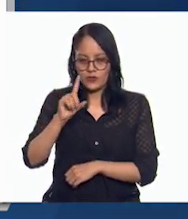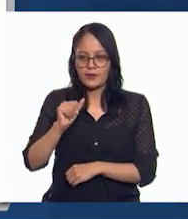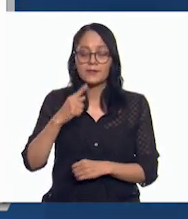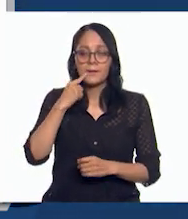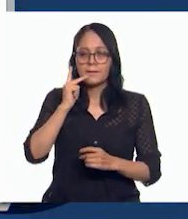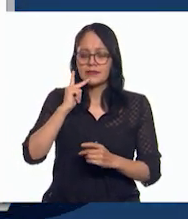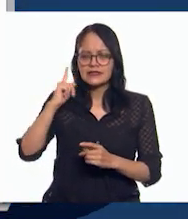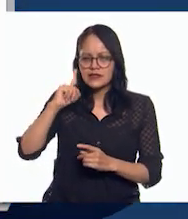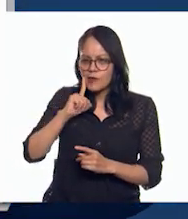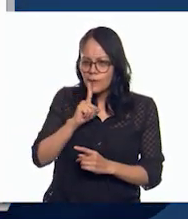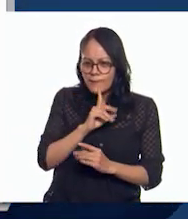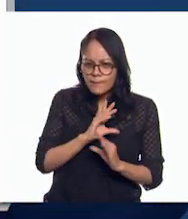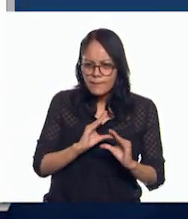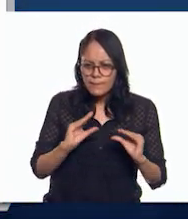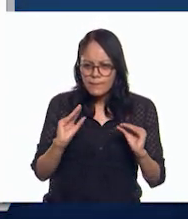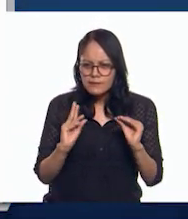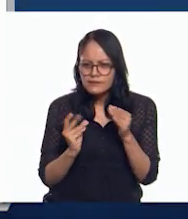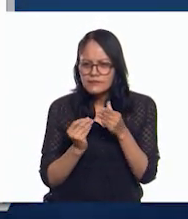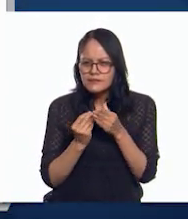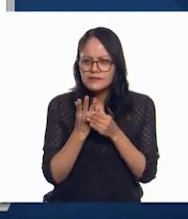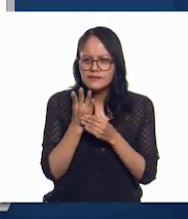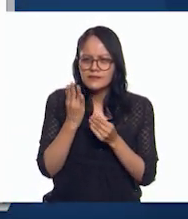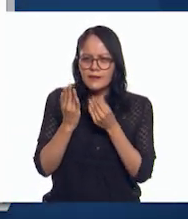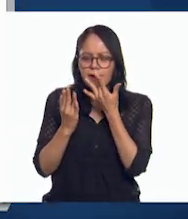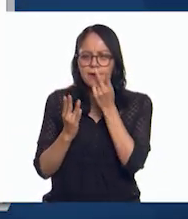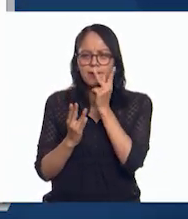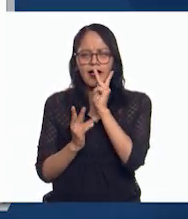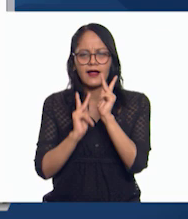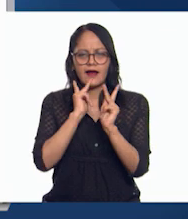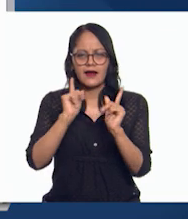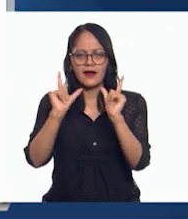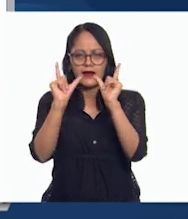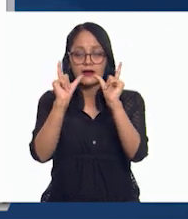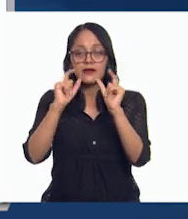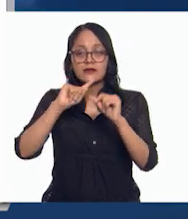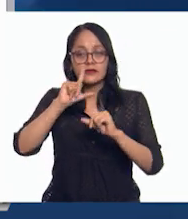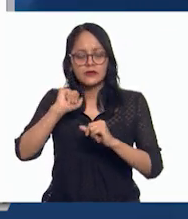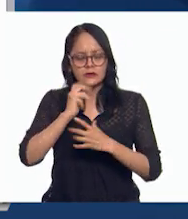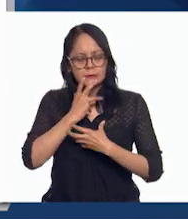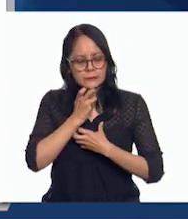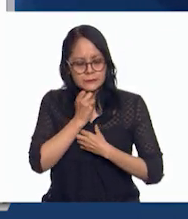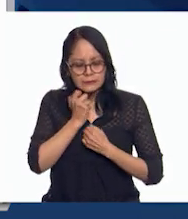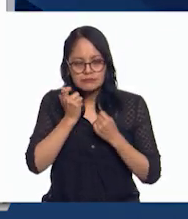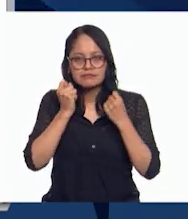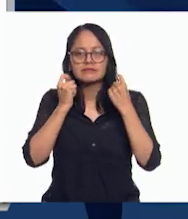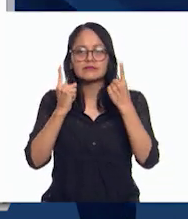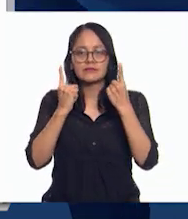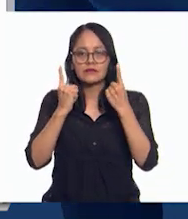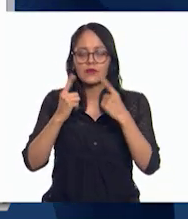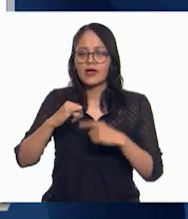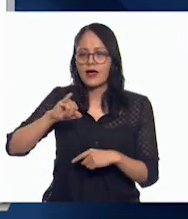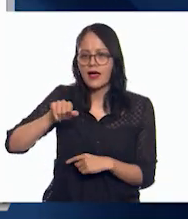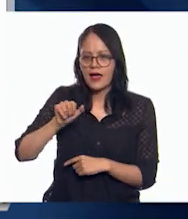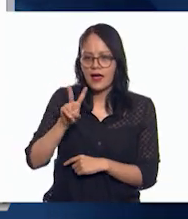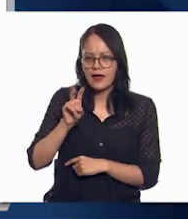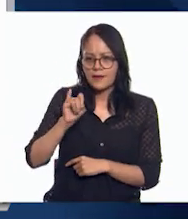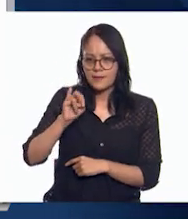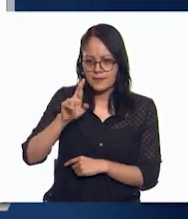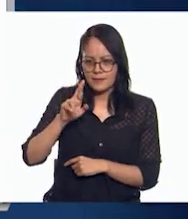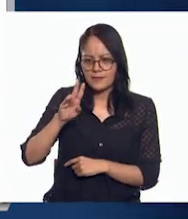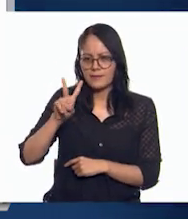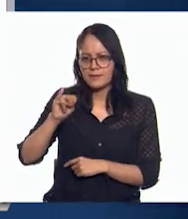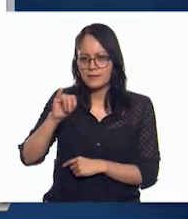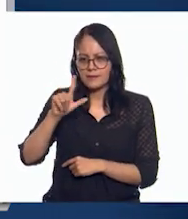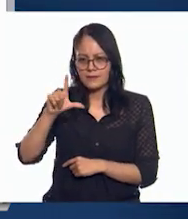del silencio y del tanque de sueño en que me ahogo libre hasta despertar. Javier Villaurrutia. Un